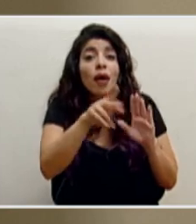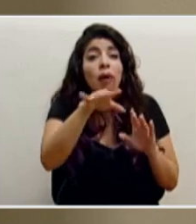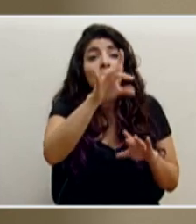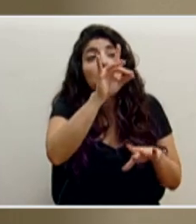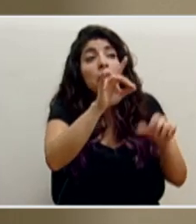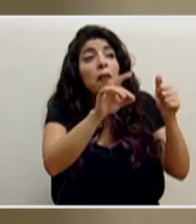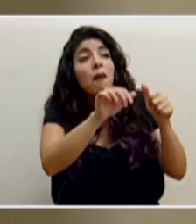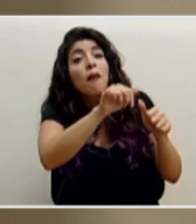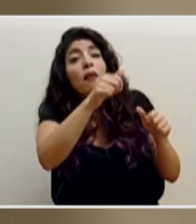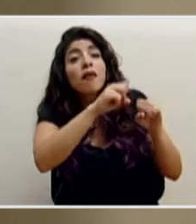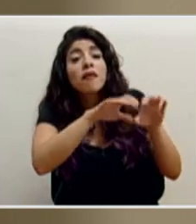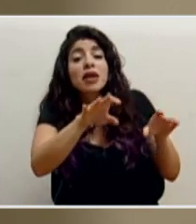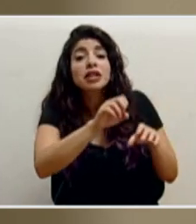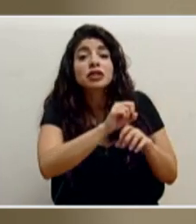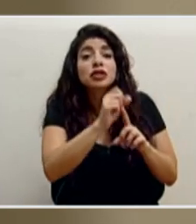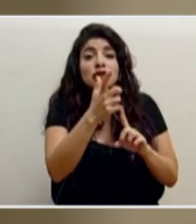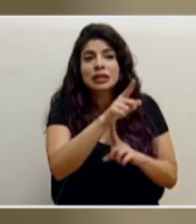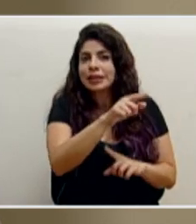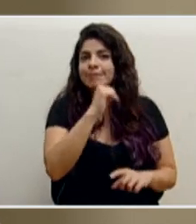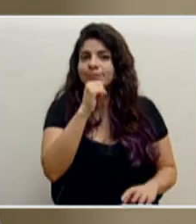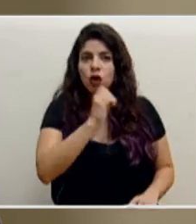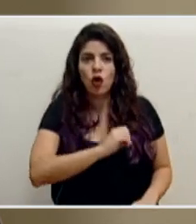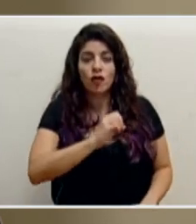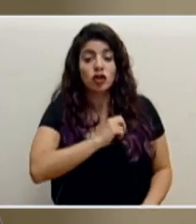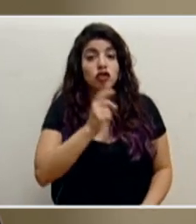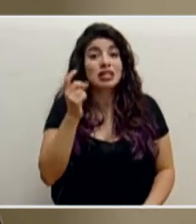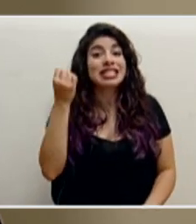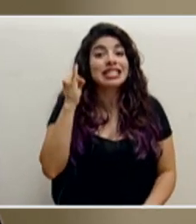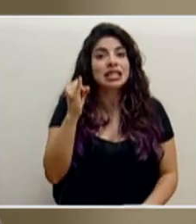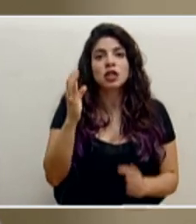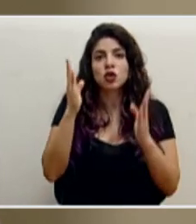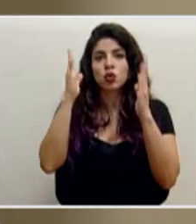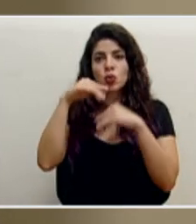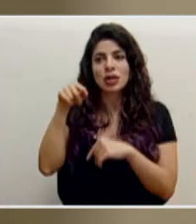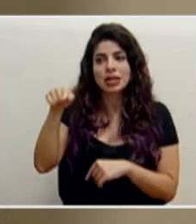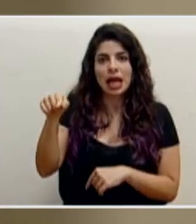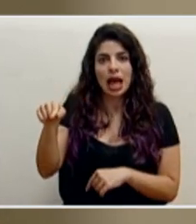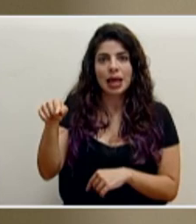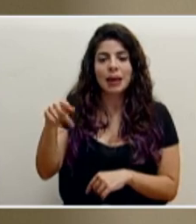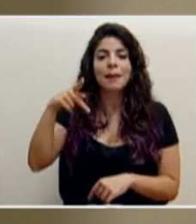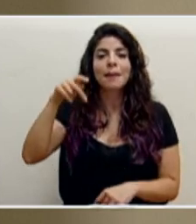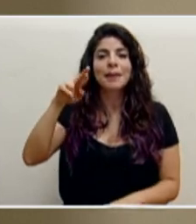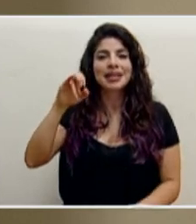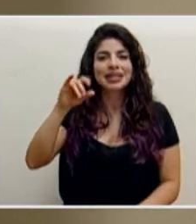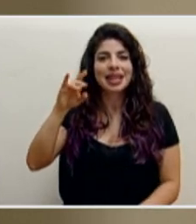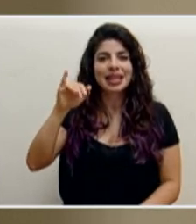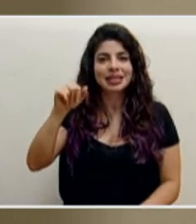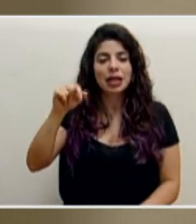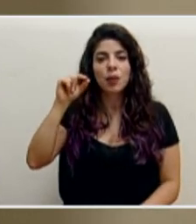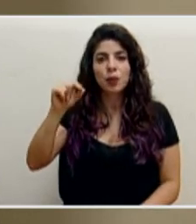encuentre circulando en redes sociales no es oficial, sino está en este sitio,